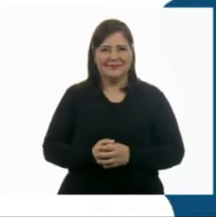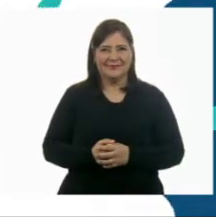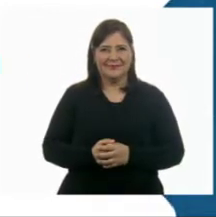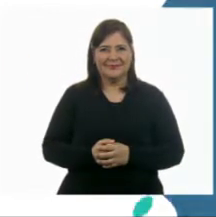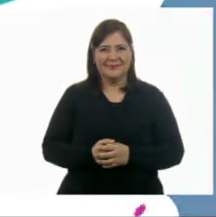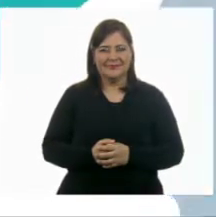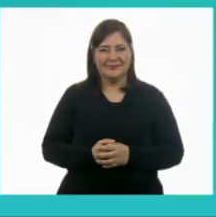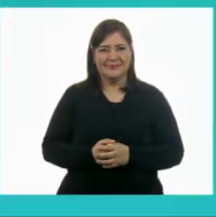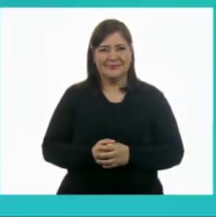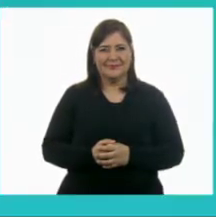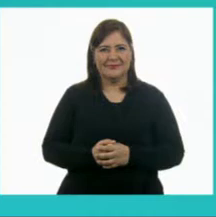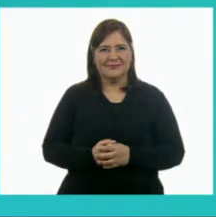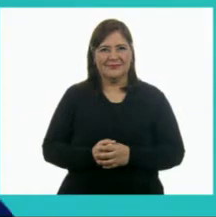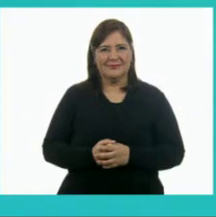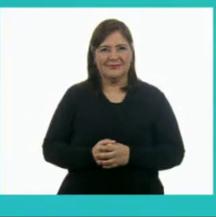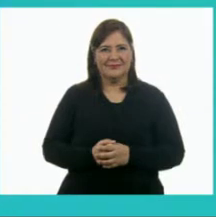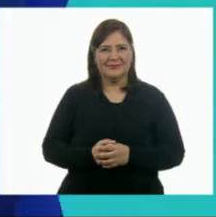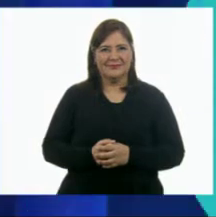aprendeencasa.cep.gov.mx.